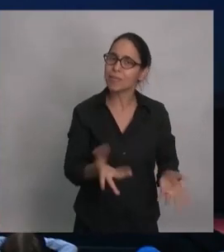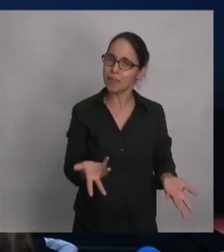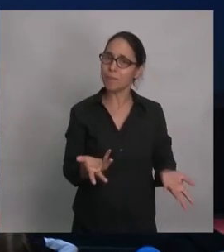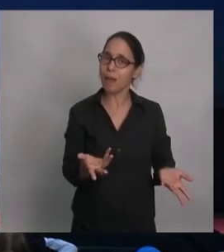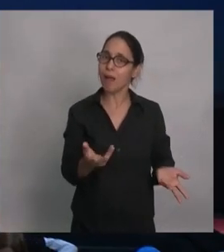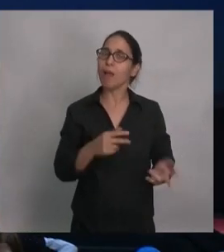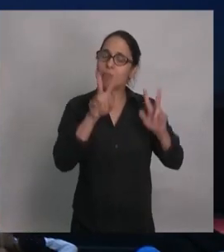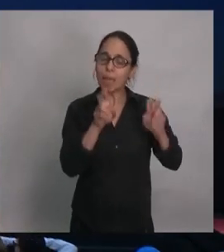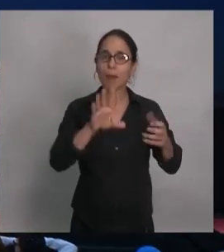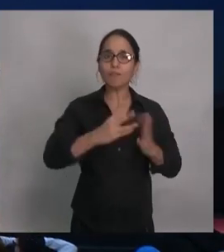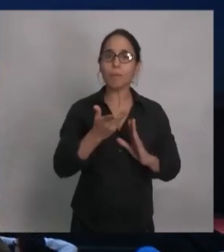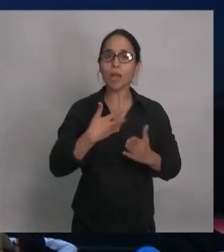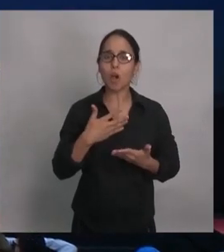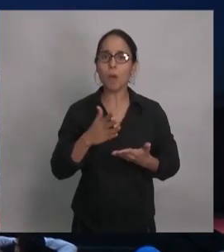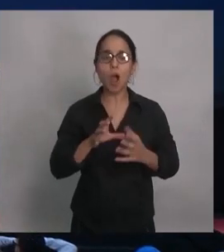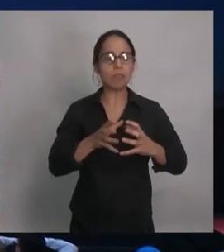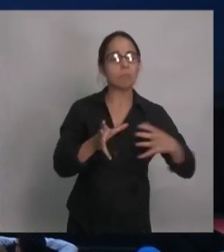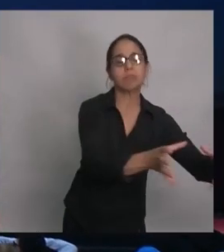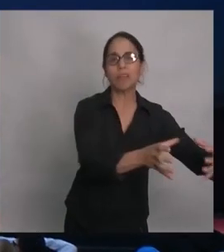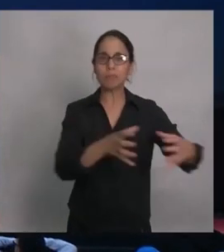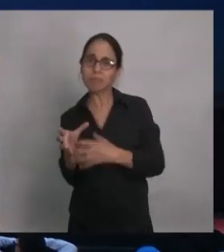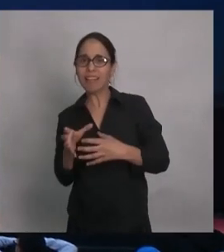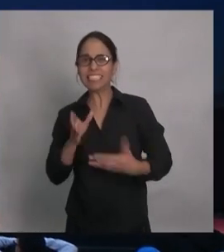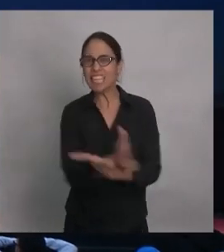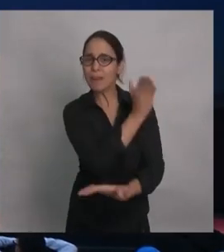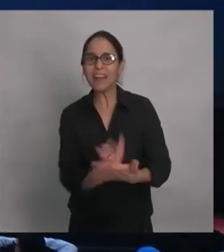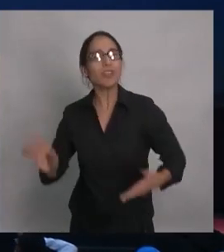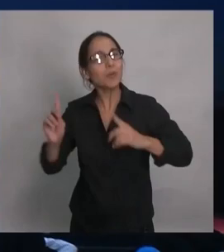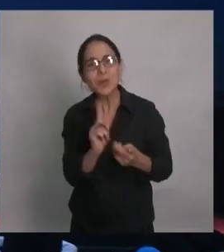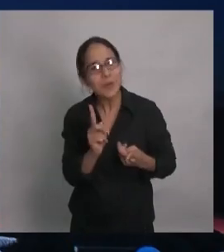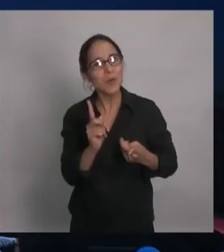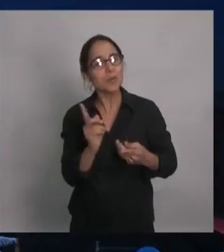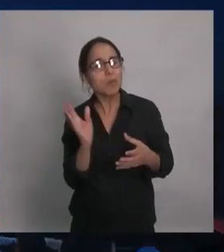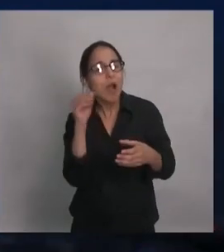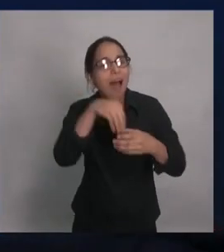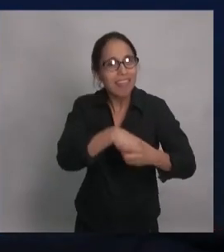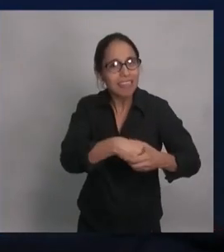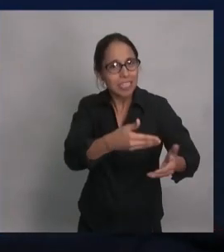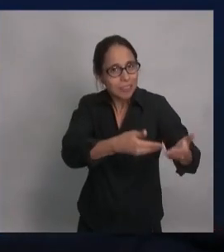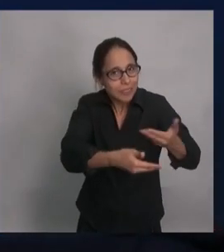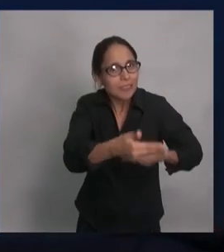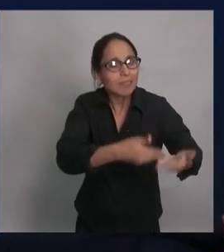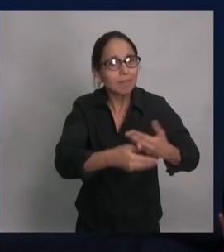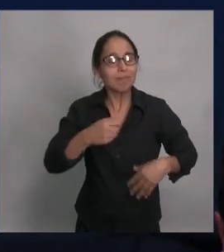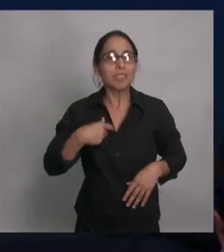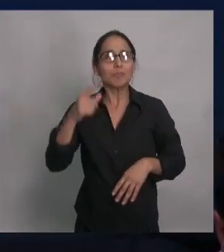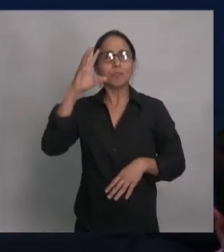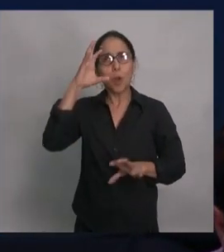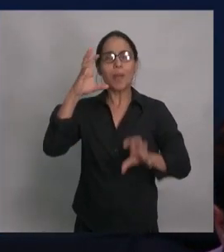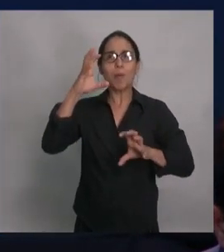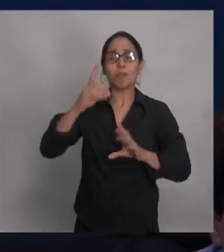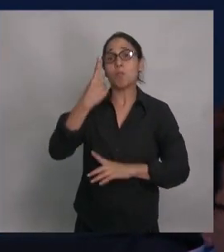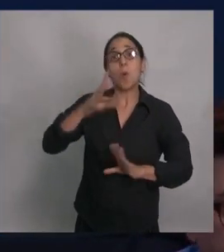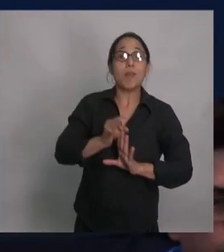nos separa para instalarnos en la mesa del comedor de la gente. Cuando miro hace un año y veo todo lo que pasó, y me acuerdo, y me